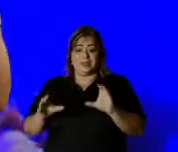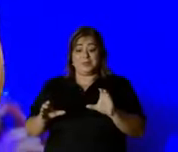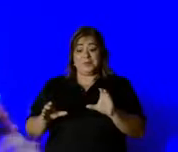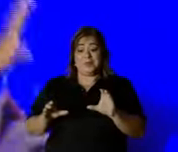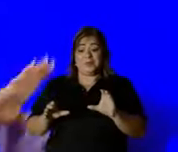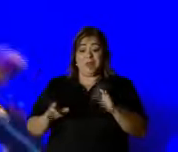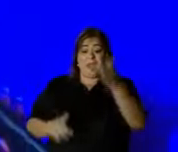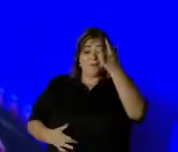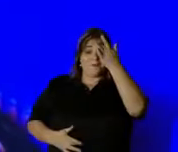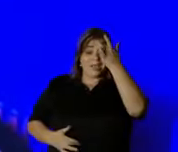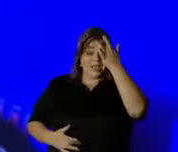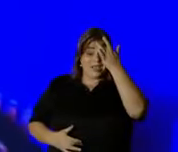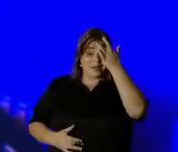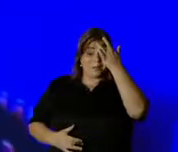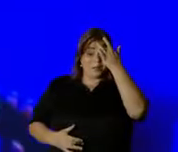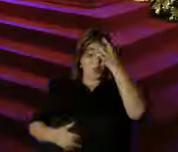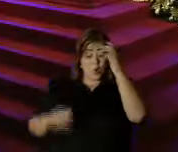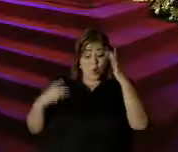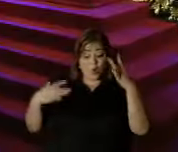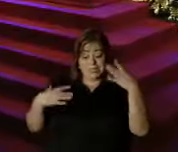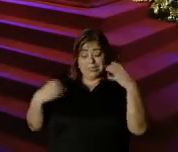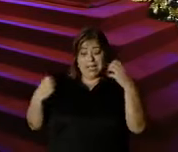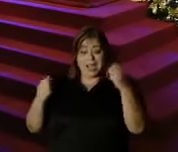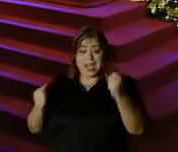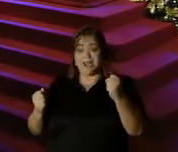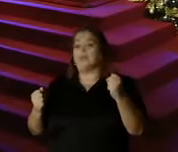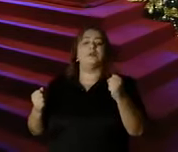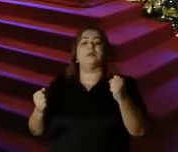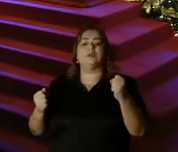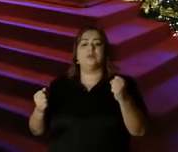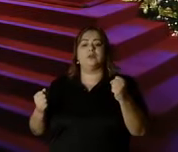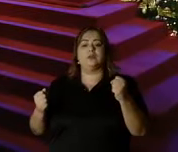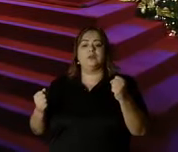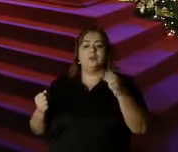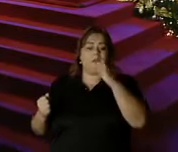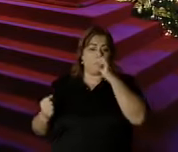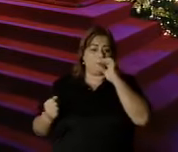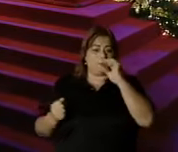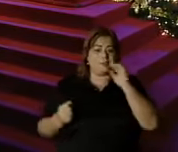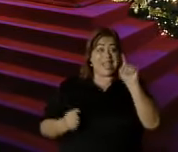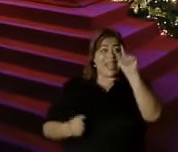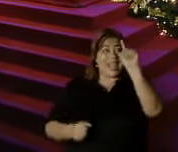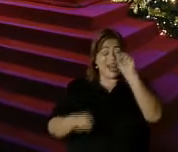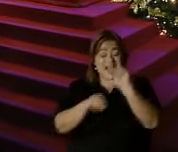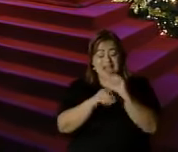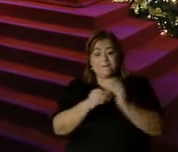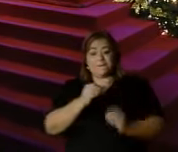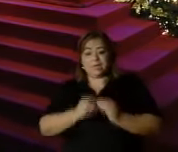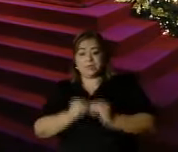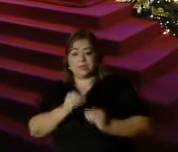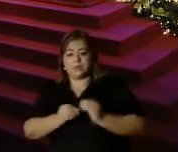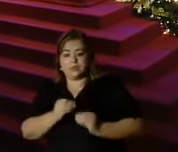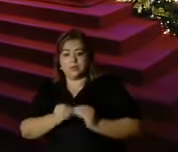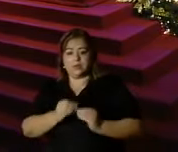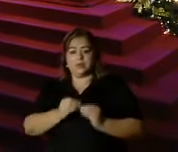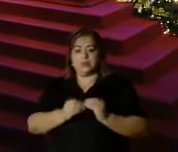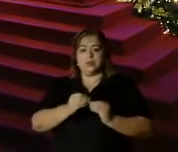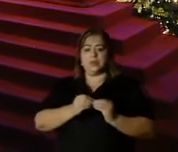enfermo desahuciado y al pobre levantar